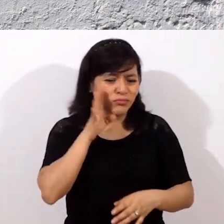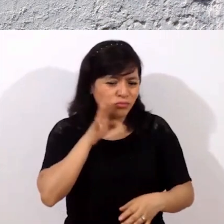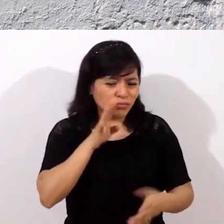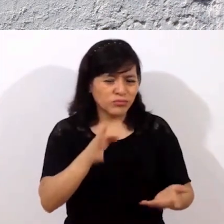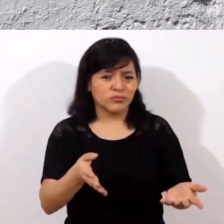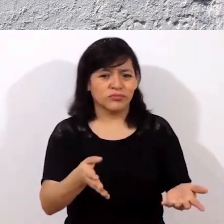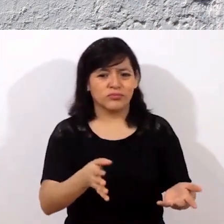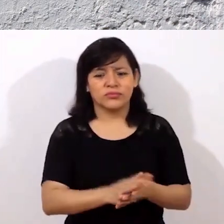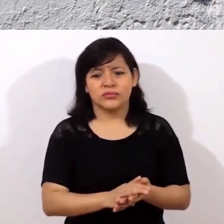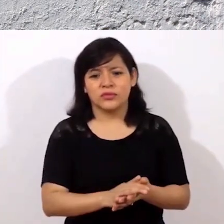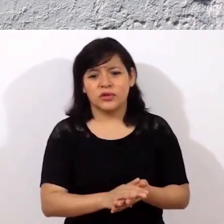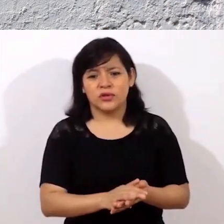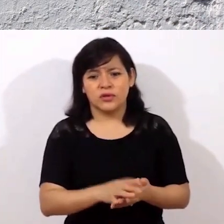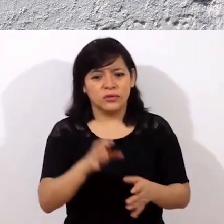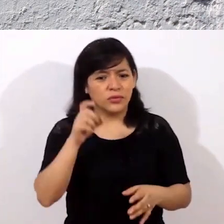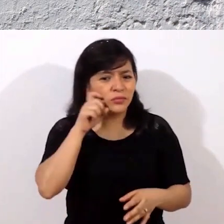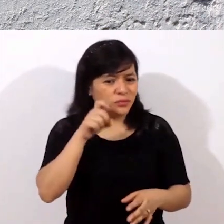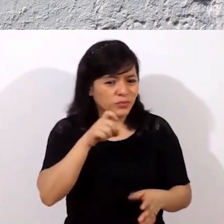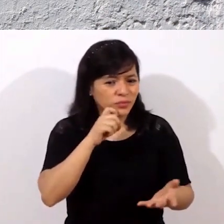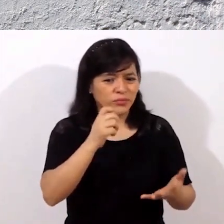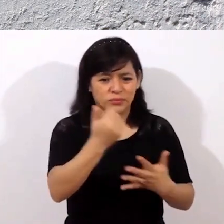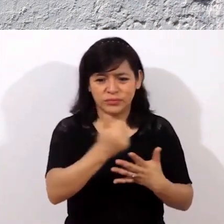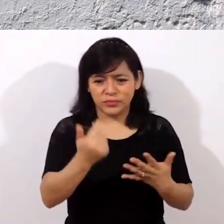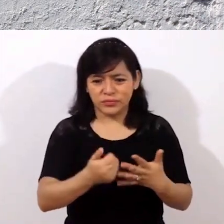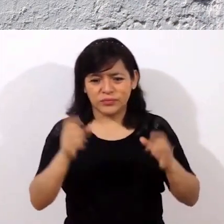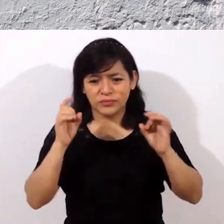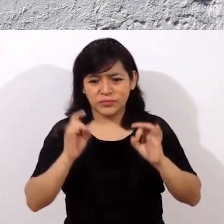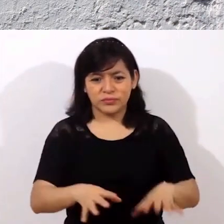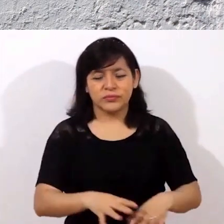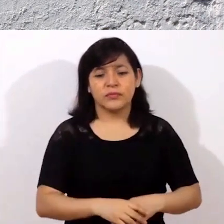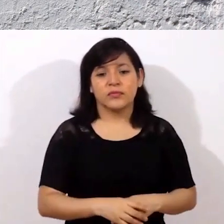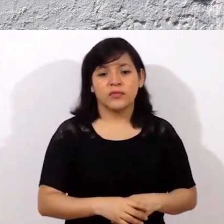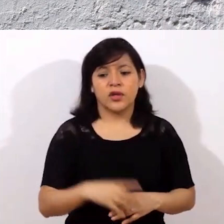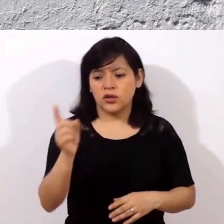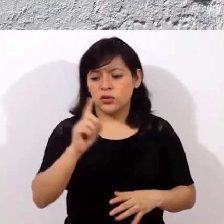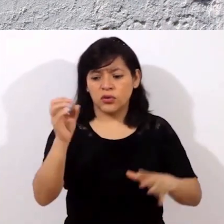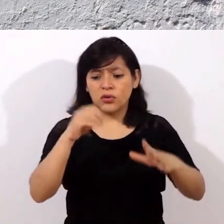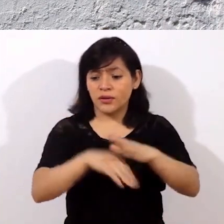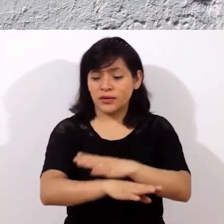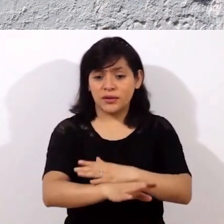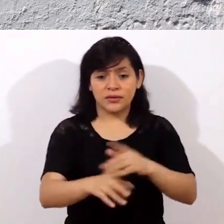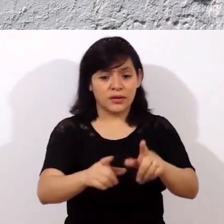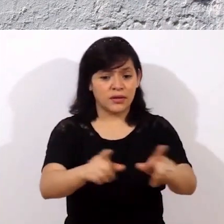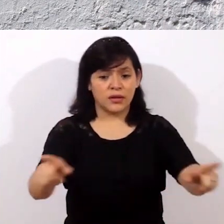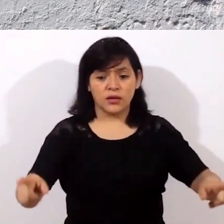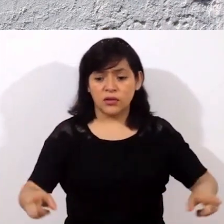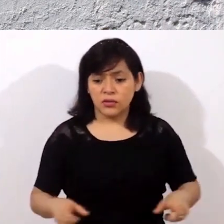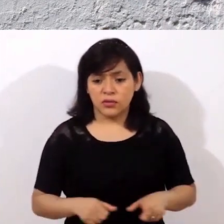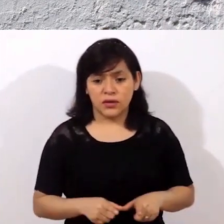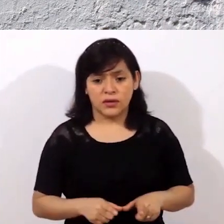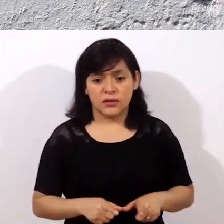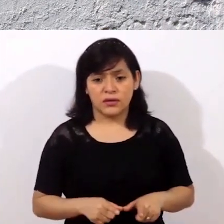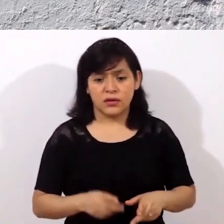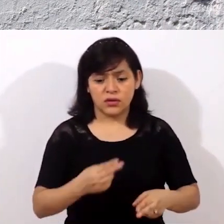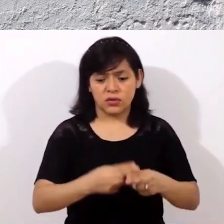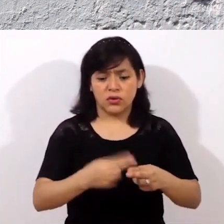devastadora. Dice, no entréis tampoco a Bet-Aben. En realidad el lugar de Bet-Aben es Betel.